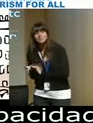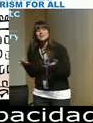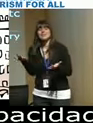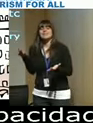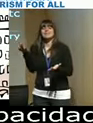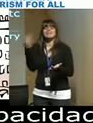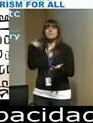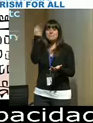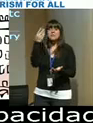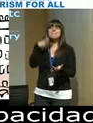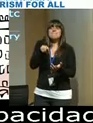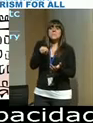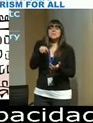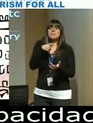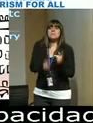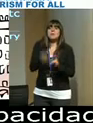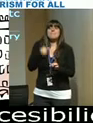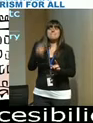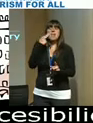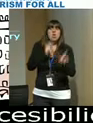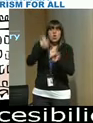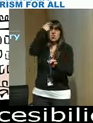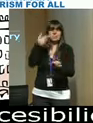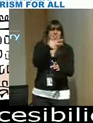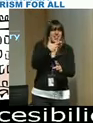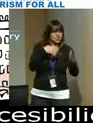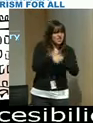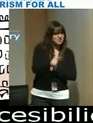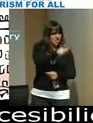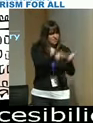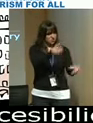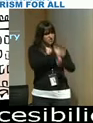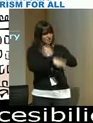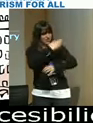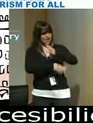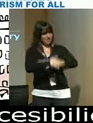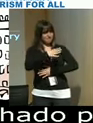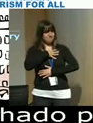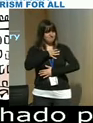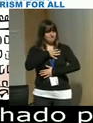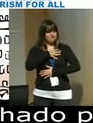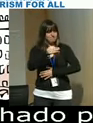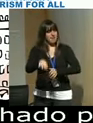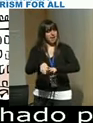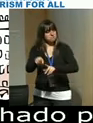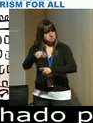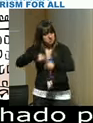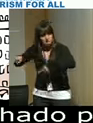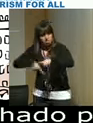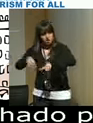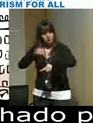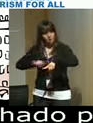accesibilidad ceñido también a ese concepto de derecho que tienen las personas con discapacidad a poder desplazarse, a